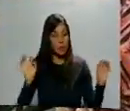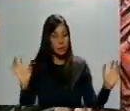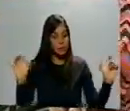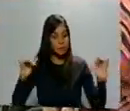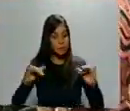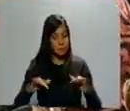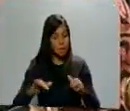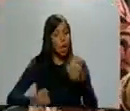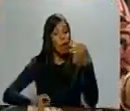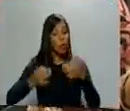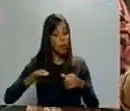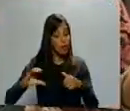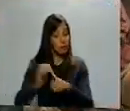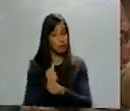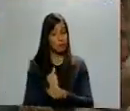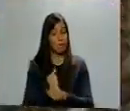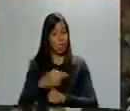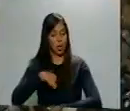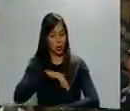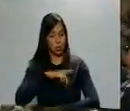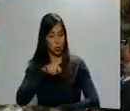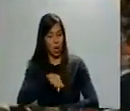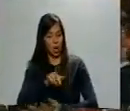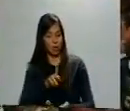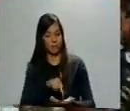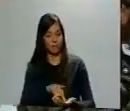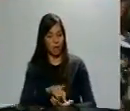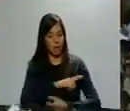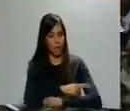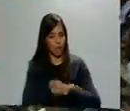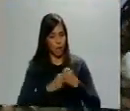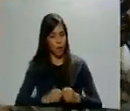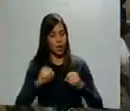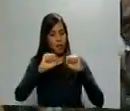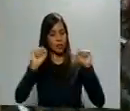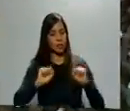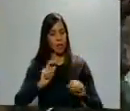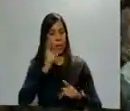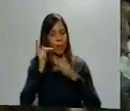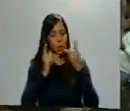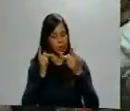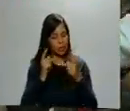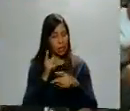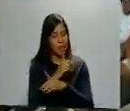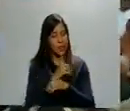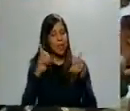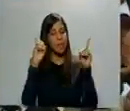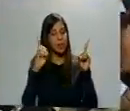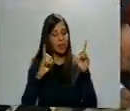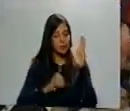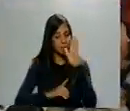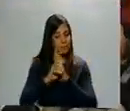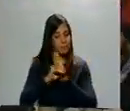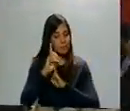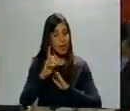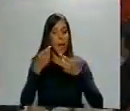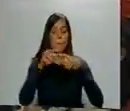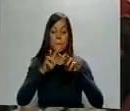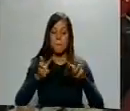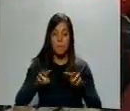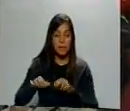no hay impunidad. Por eso nosotros venimos fortaleciendo nuestro sistema político y democrático. Por eso alcanzamos la